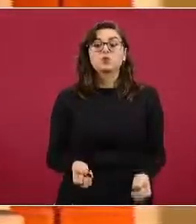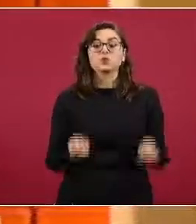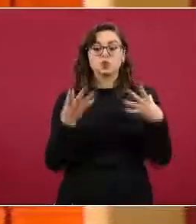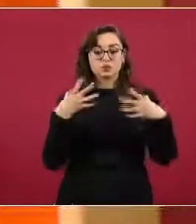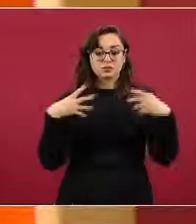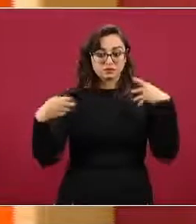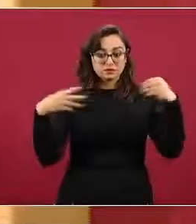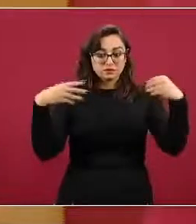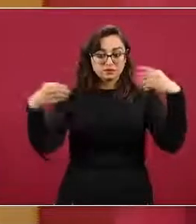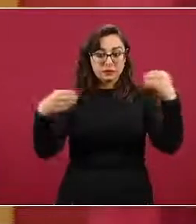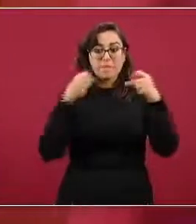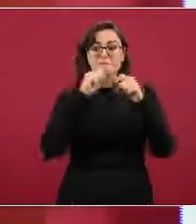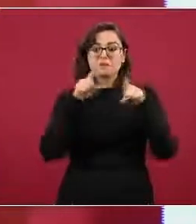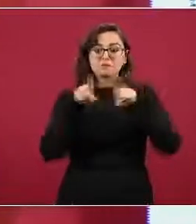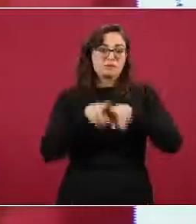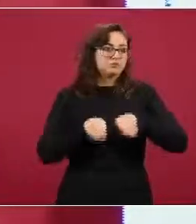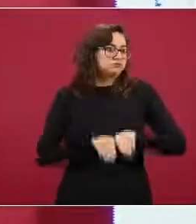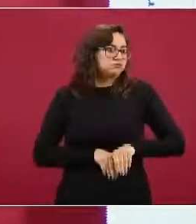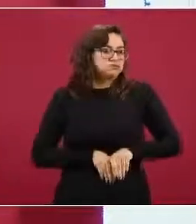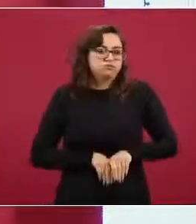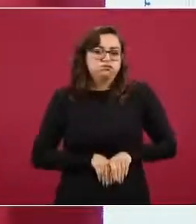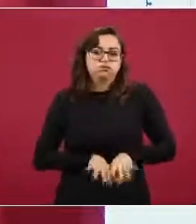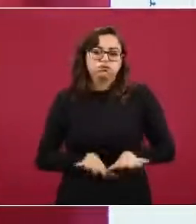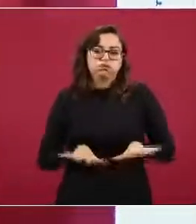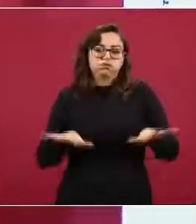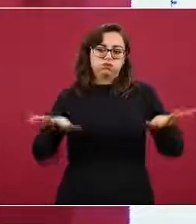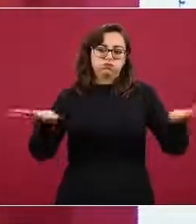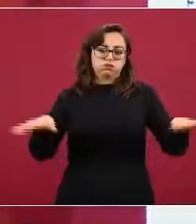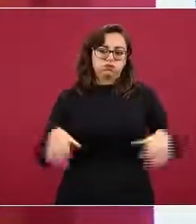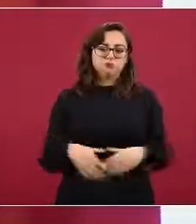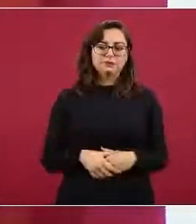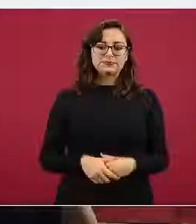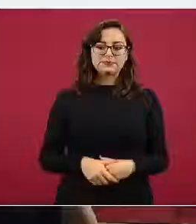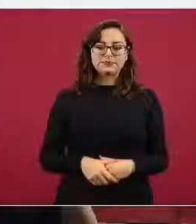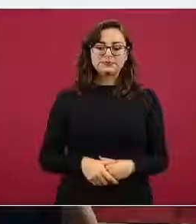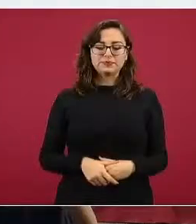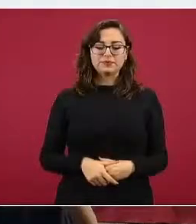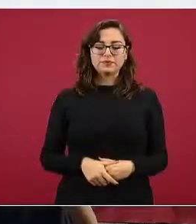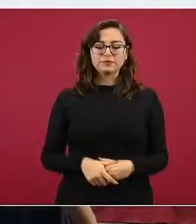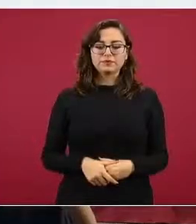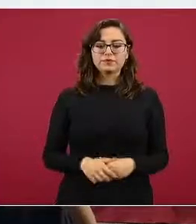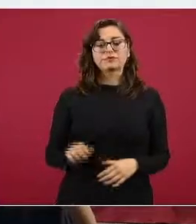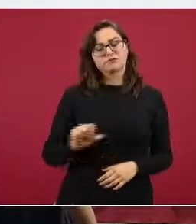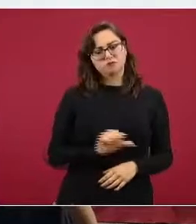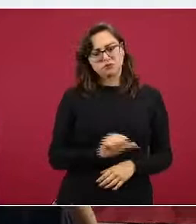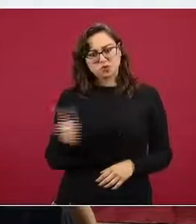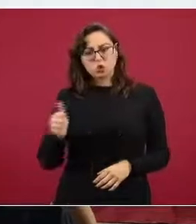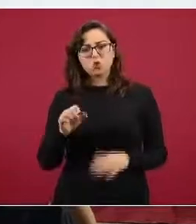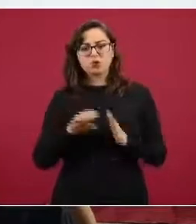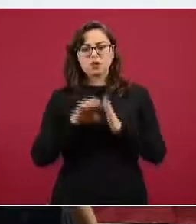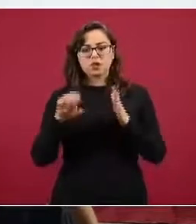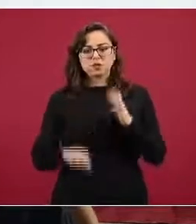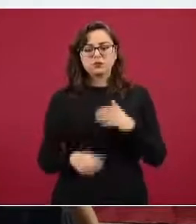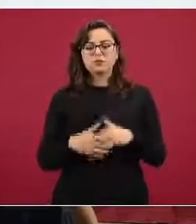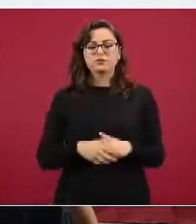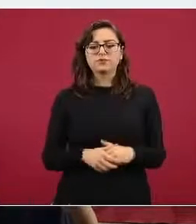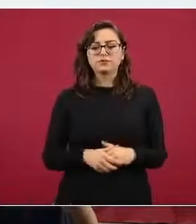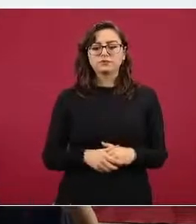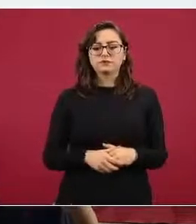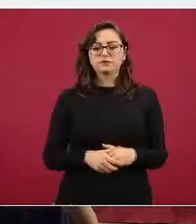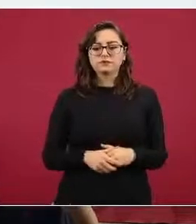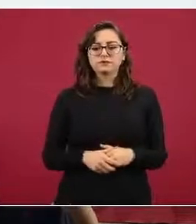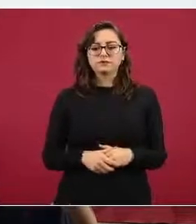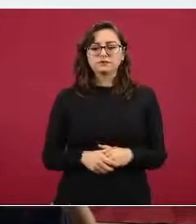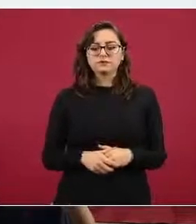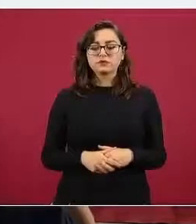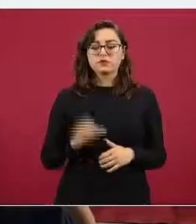y además qué tanto se propaga a distancia por la movilidad de las personas. Veamos otra curva epidémica, nada más aquí, vean la